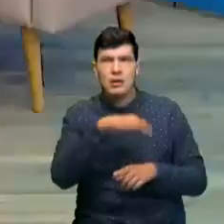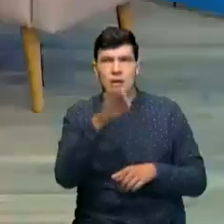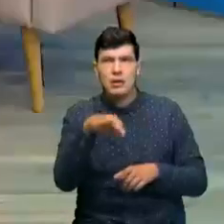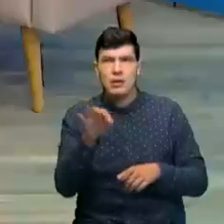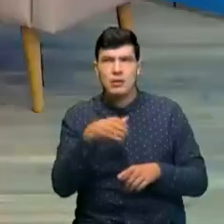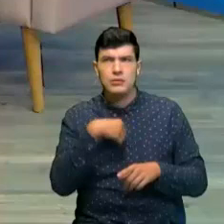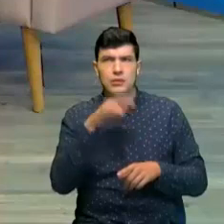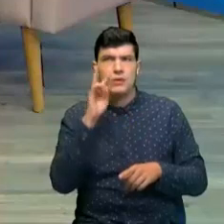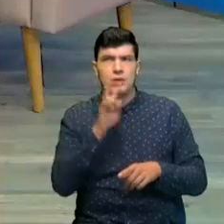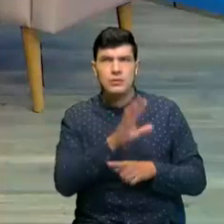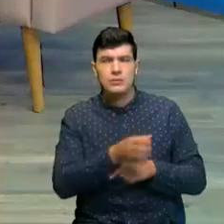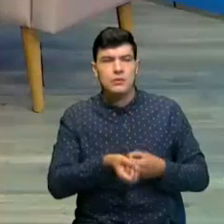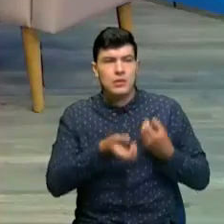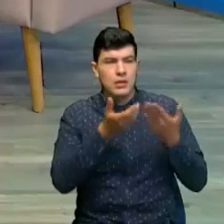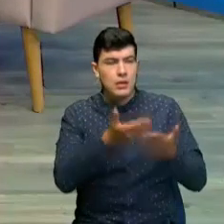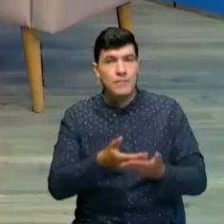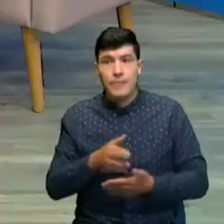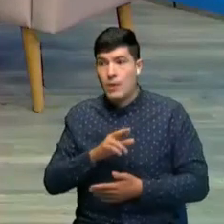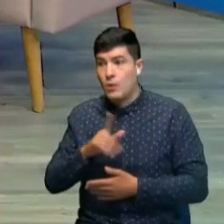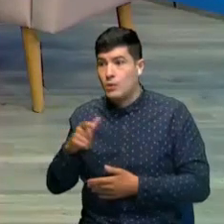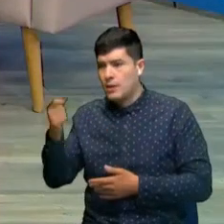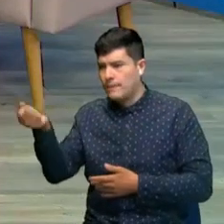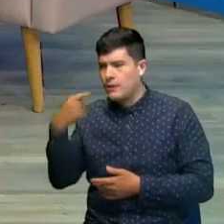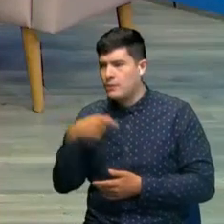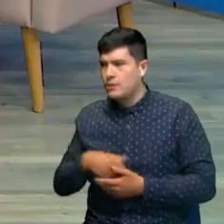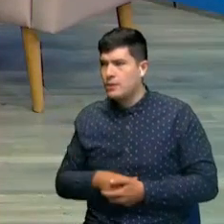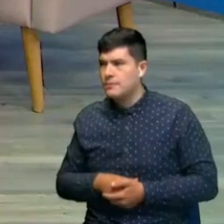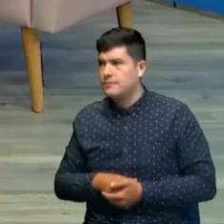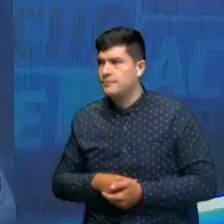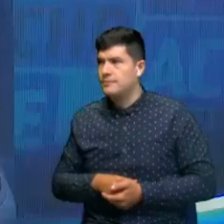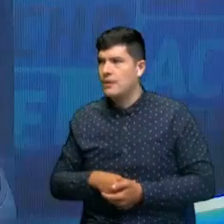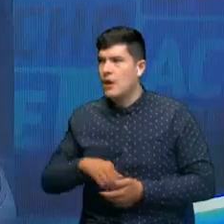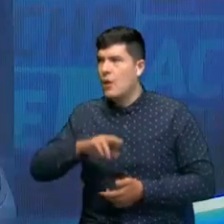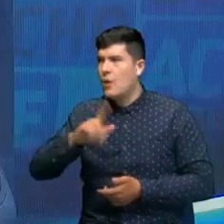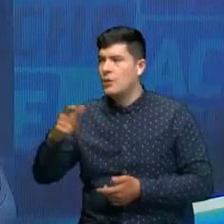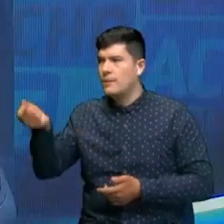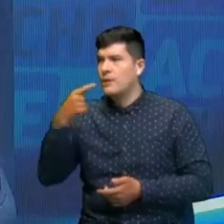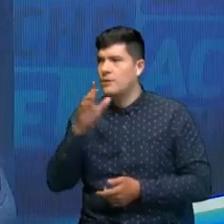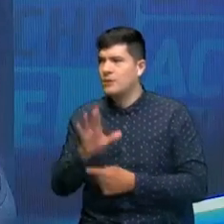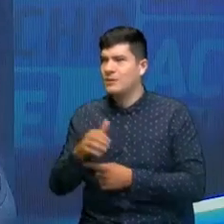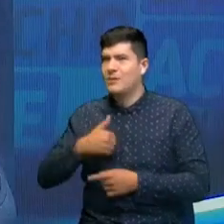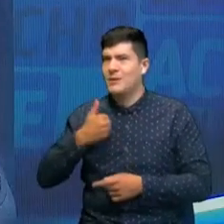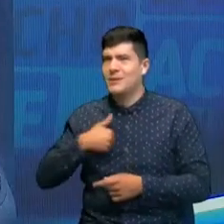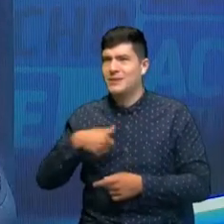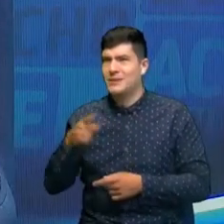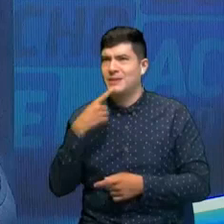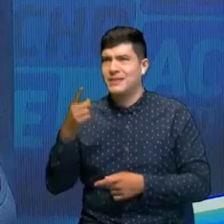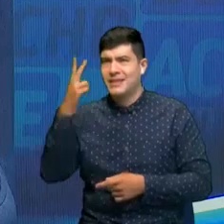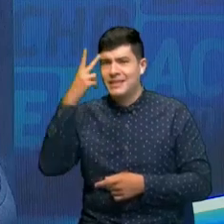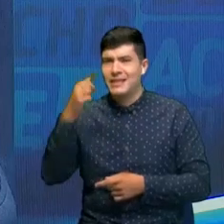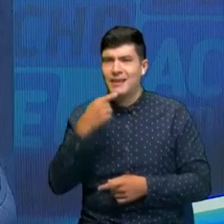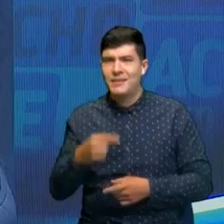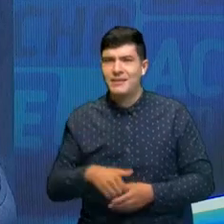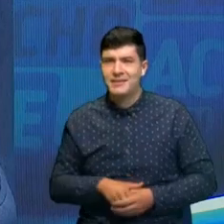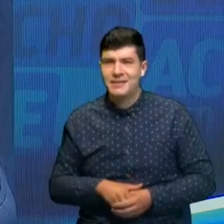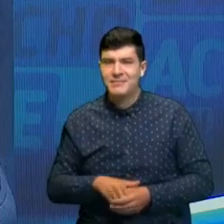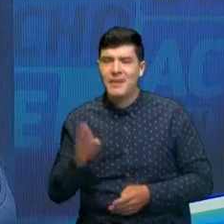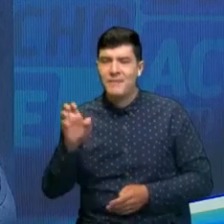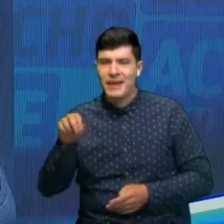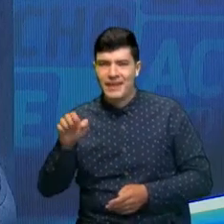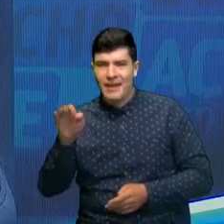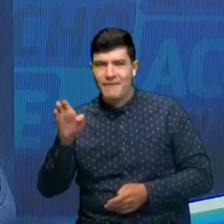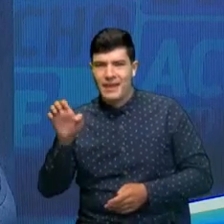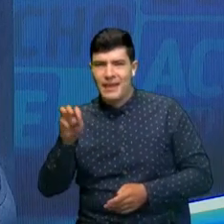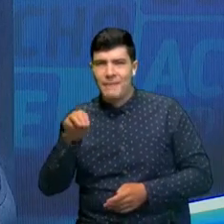visto. Bueno, otra pregunta a través de Facebook Live. Aprovechamos y saludamos a quienes están en línea, Bernabé Mendoza, a